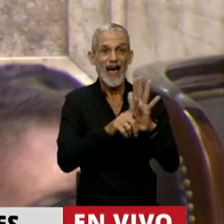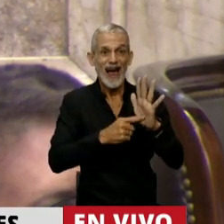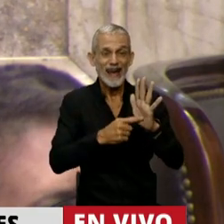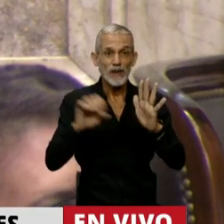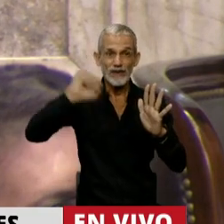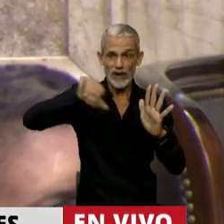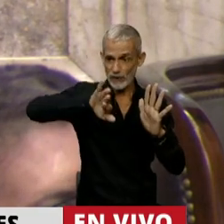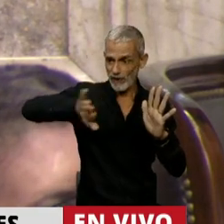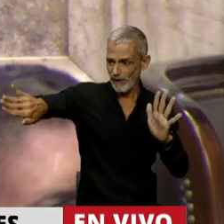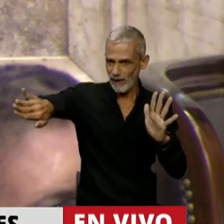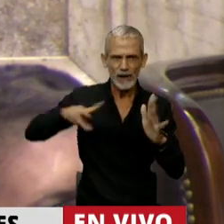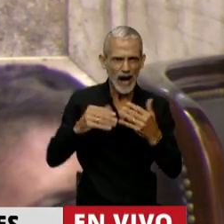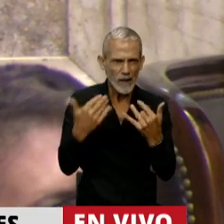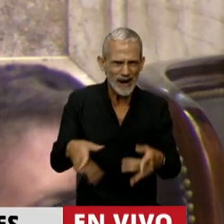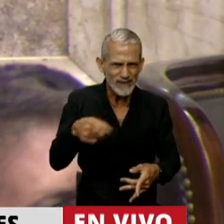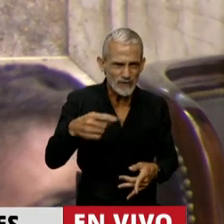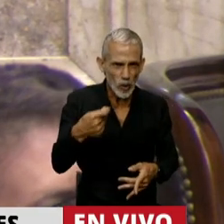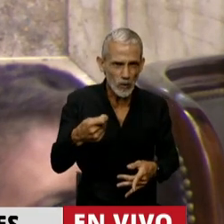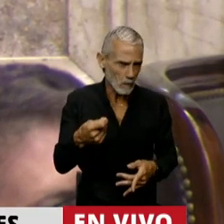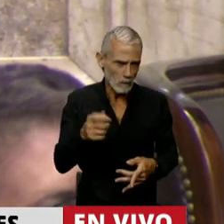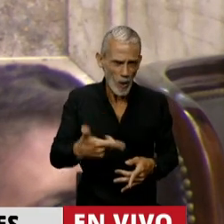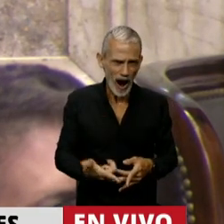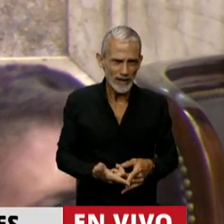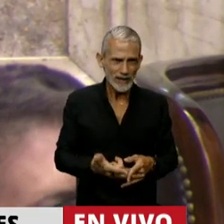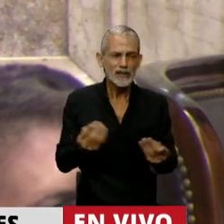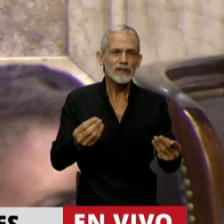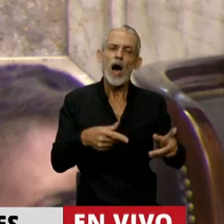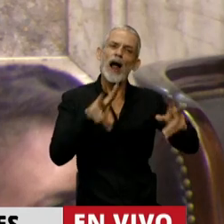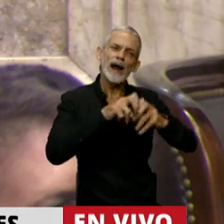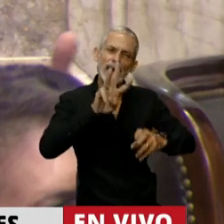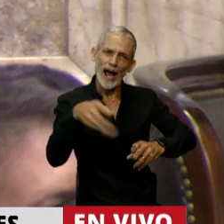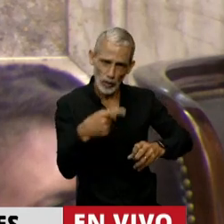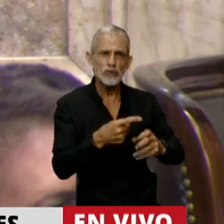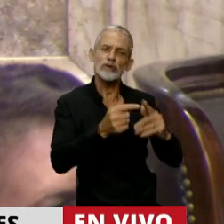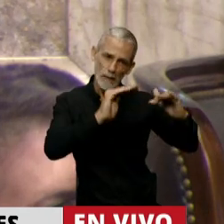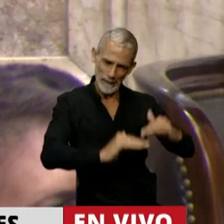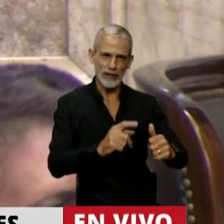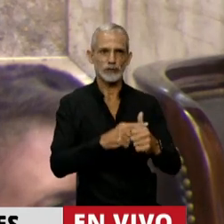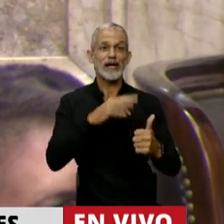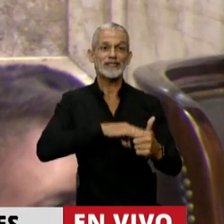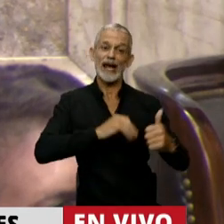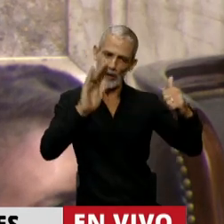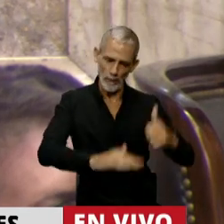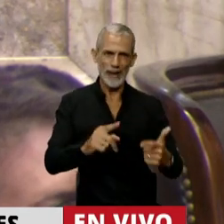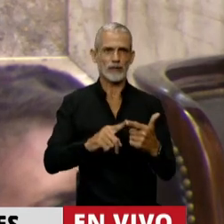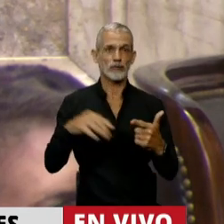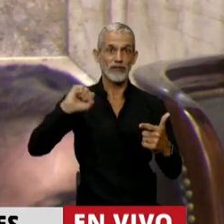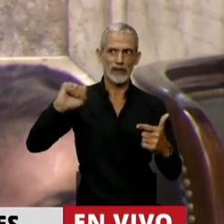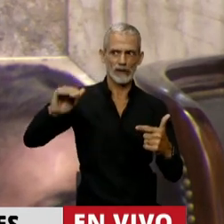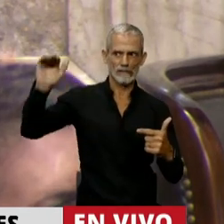la inflación va a beneficiar a los jubilados? Contempla la recaudación que está en baja, contempla a los salarios que están en baja,